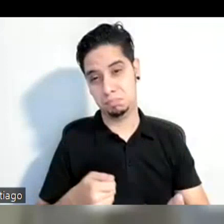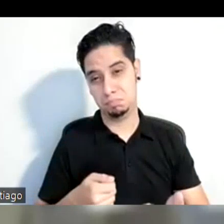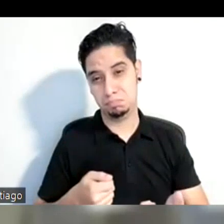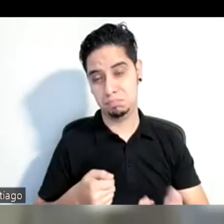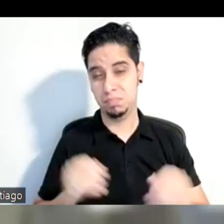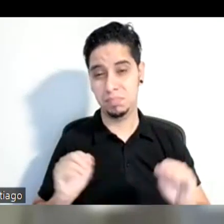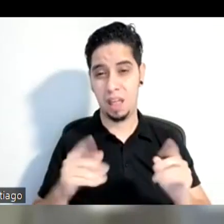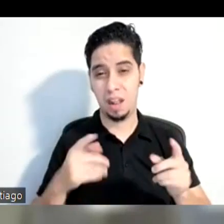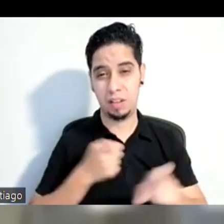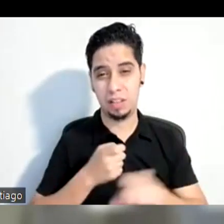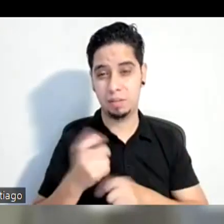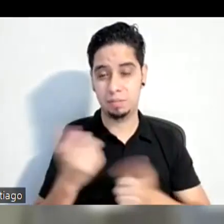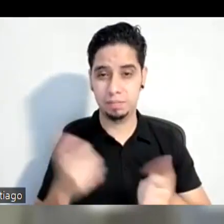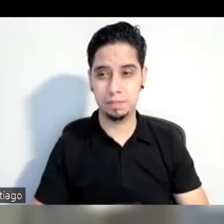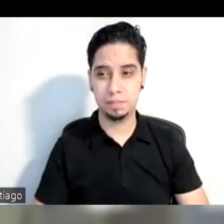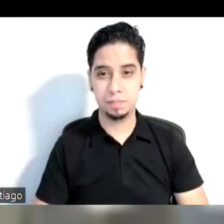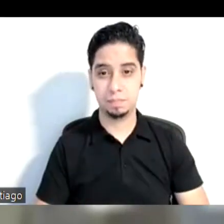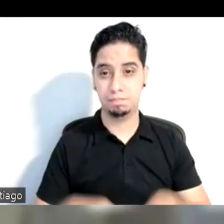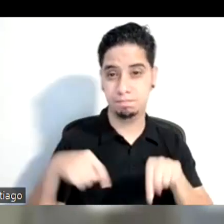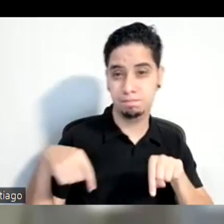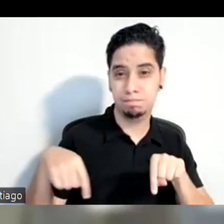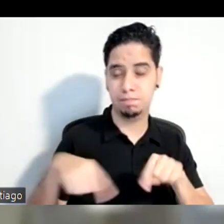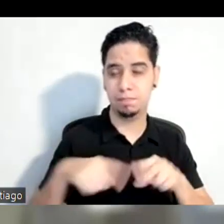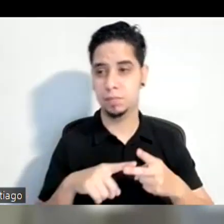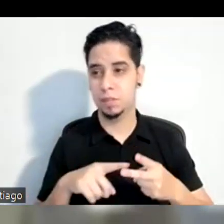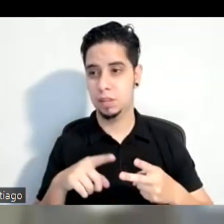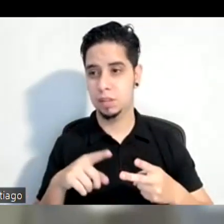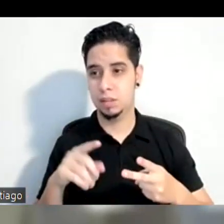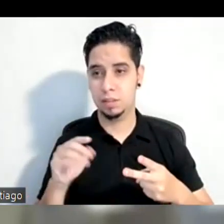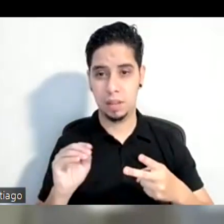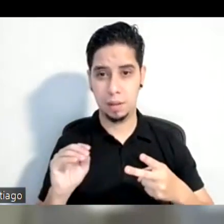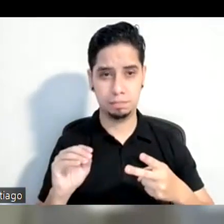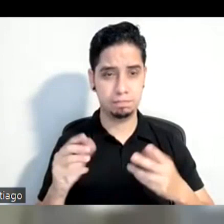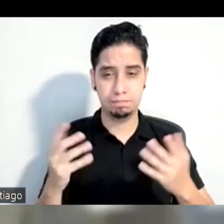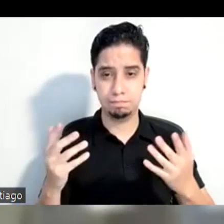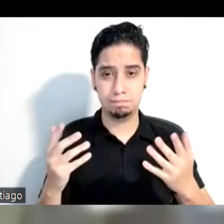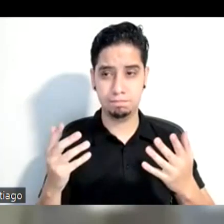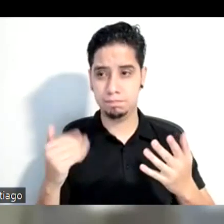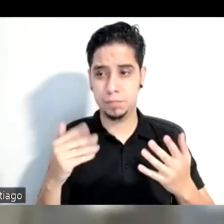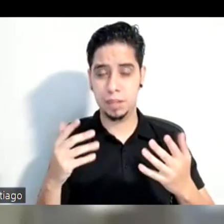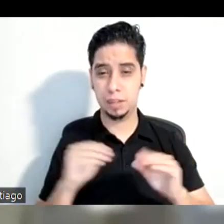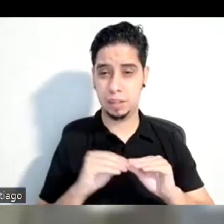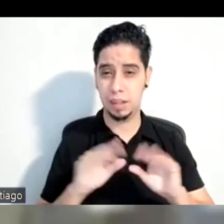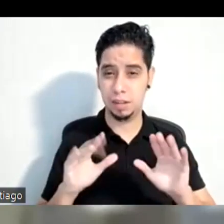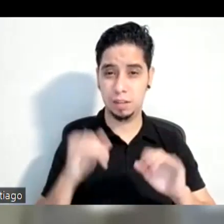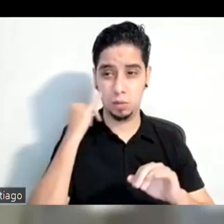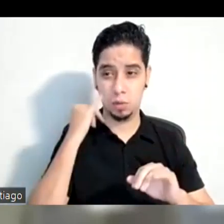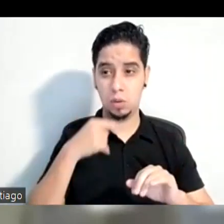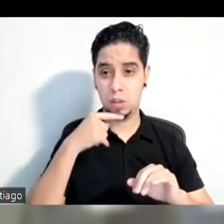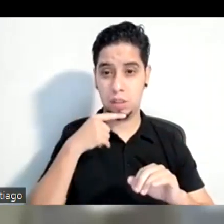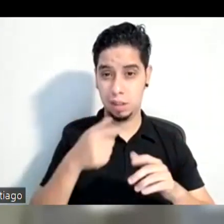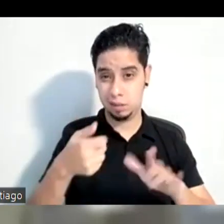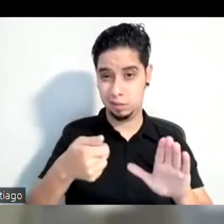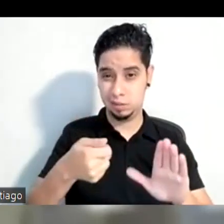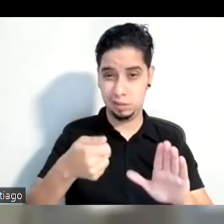no le iba a afectar, ni se ponía nervioso, ni le afectaba en el procedimiento que estaba haciendo, pues claro, si tú eres oyente, ¿verdad?, estás jalando